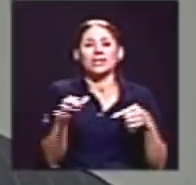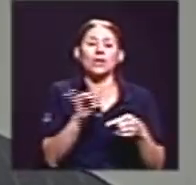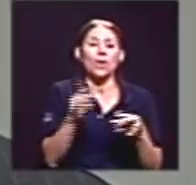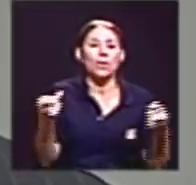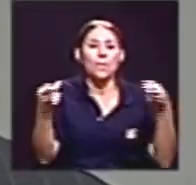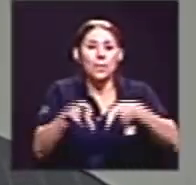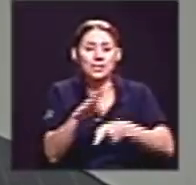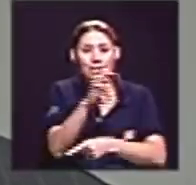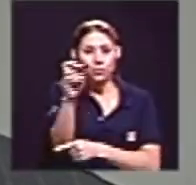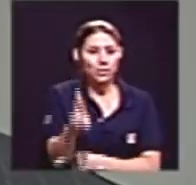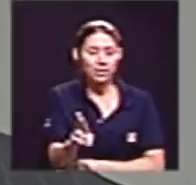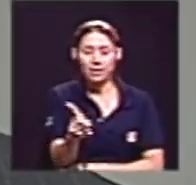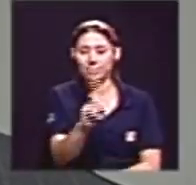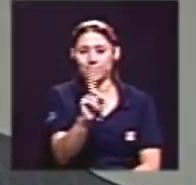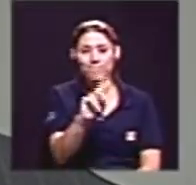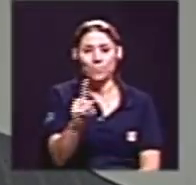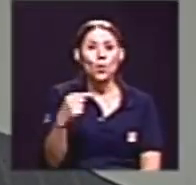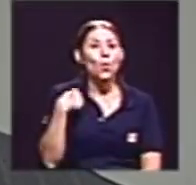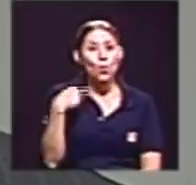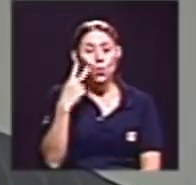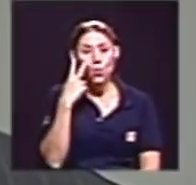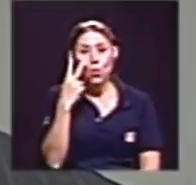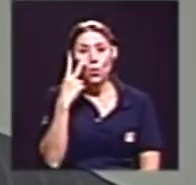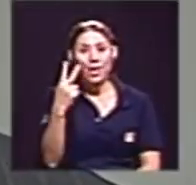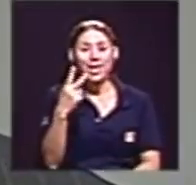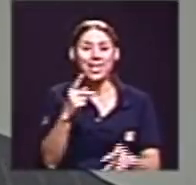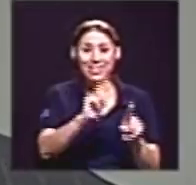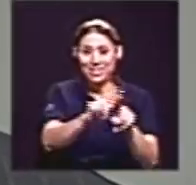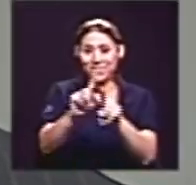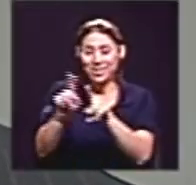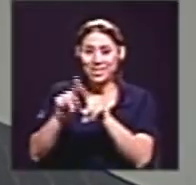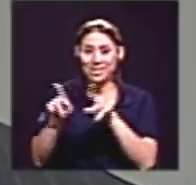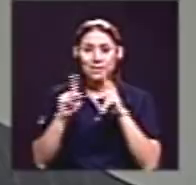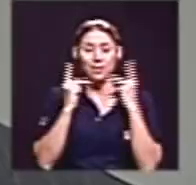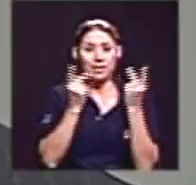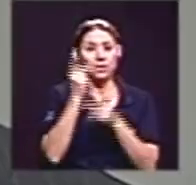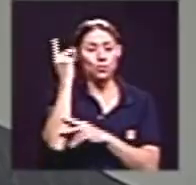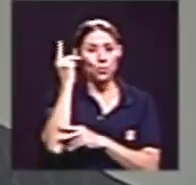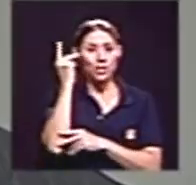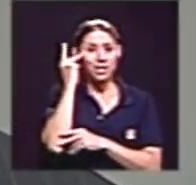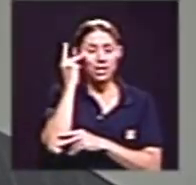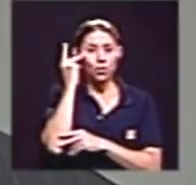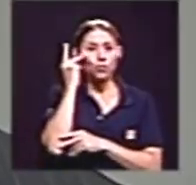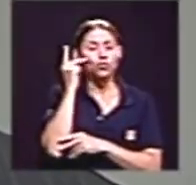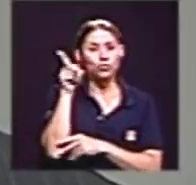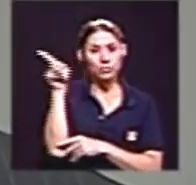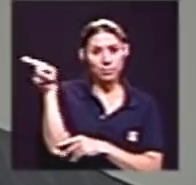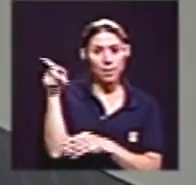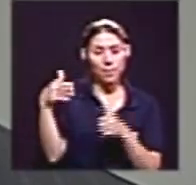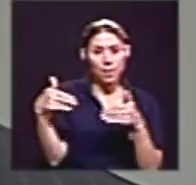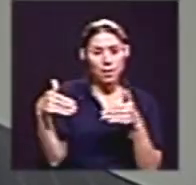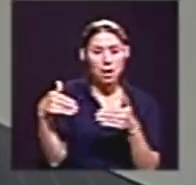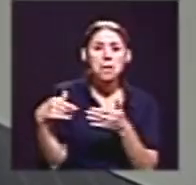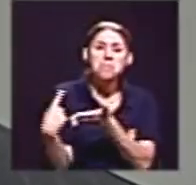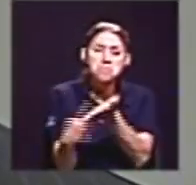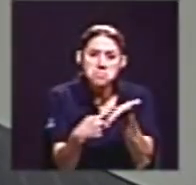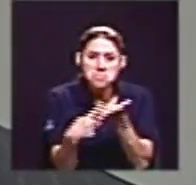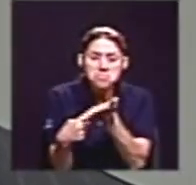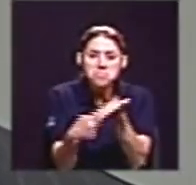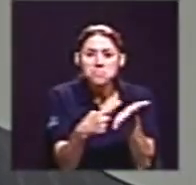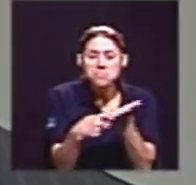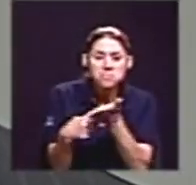Rica. Es decir, uno ve a los partidos políticos poniéndose básicamente de acuerdo, y una vez que se discute y se